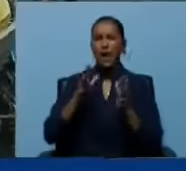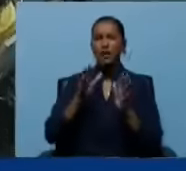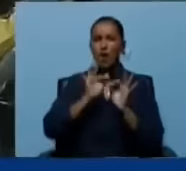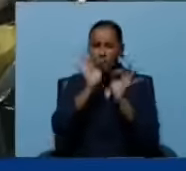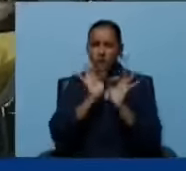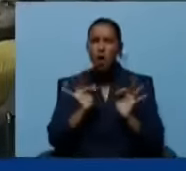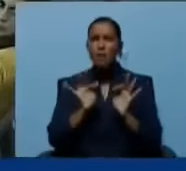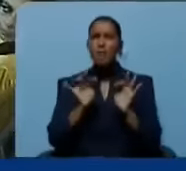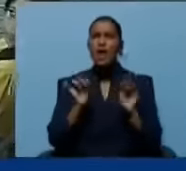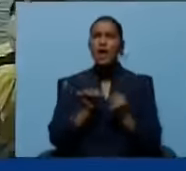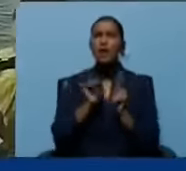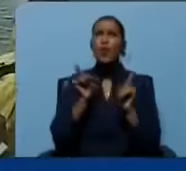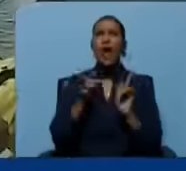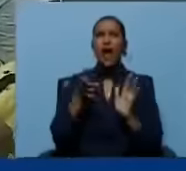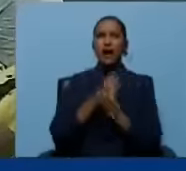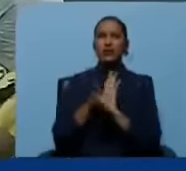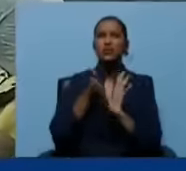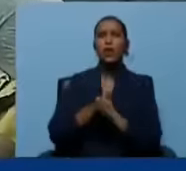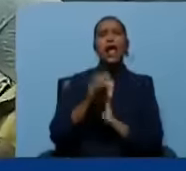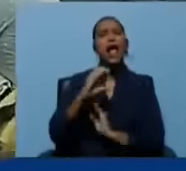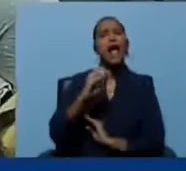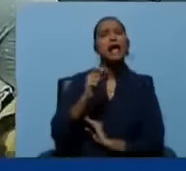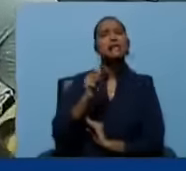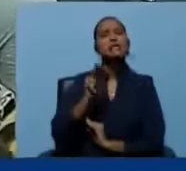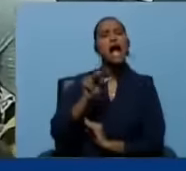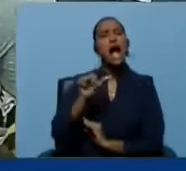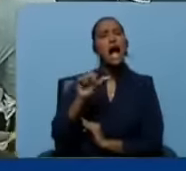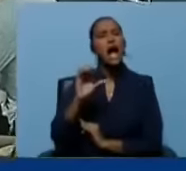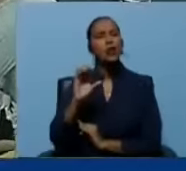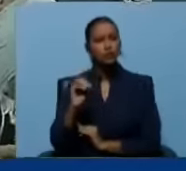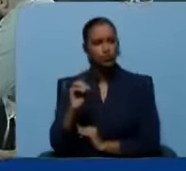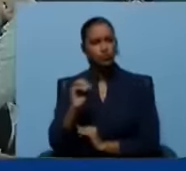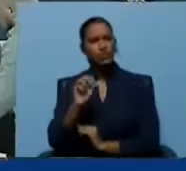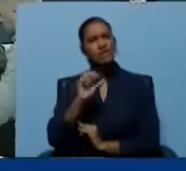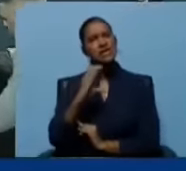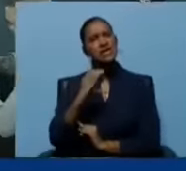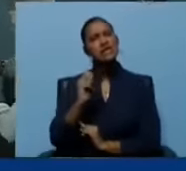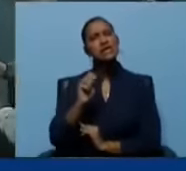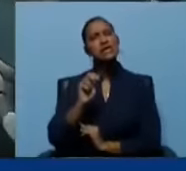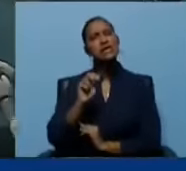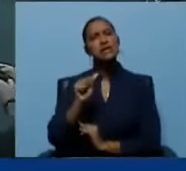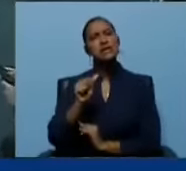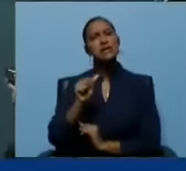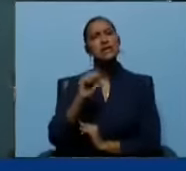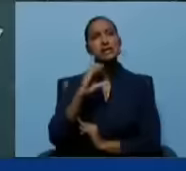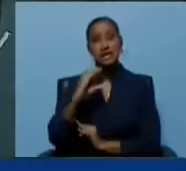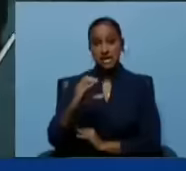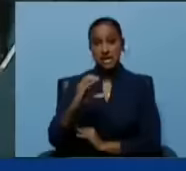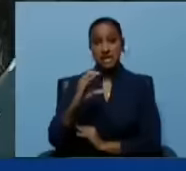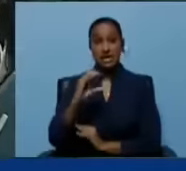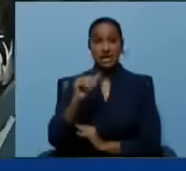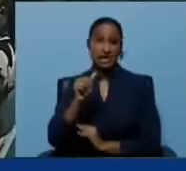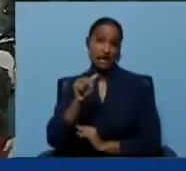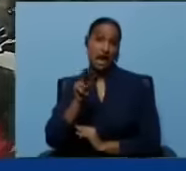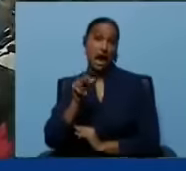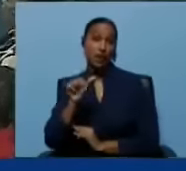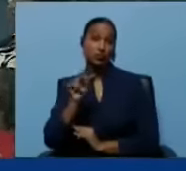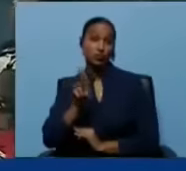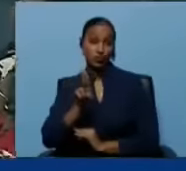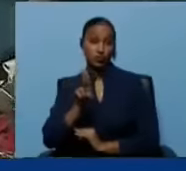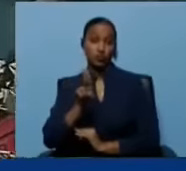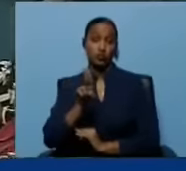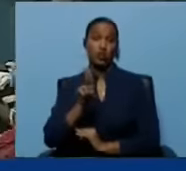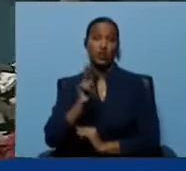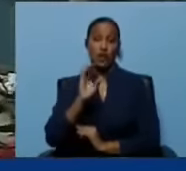el causus bellis. Casus. Causus no, casus. Ese es el casus